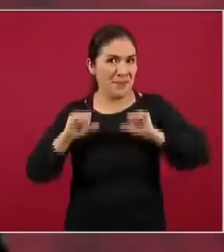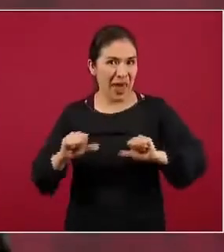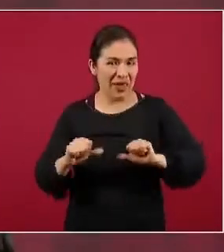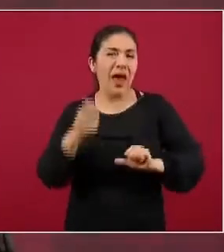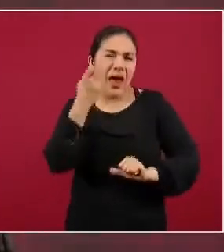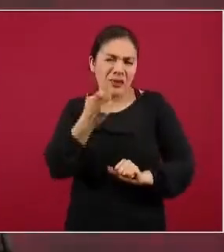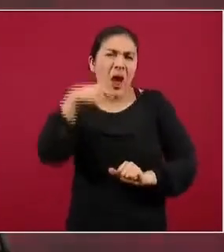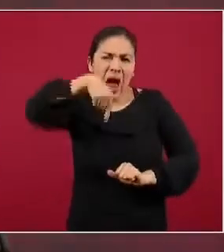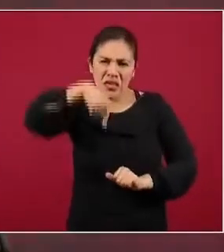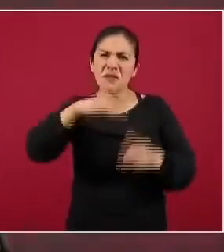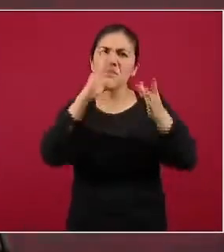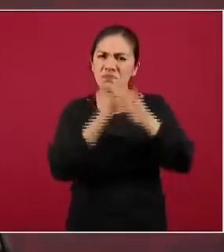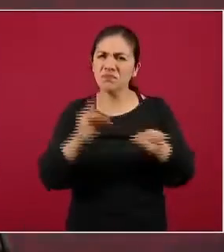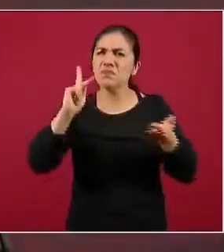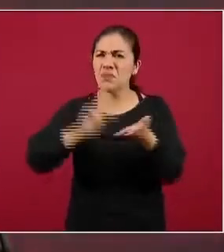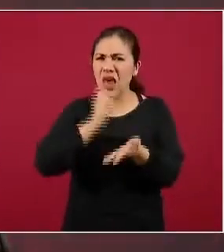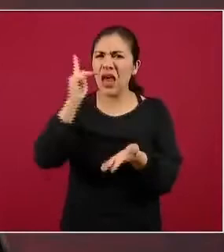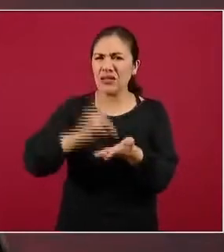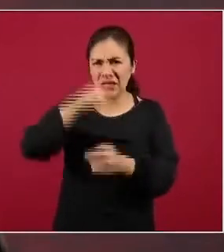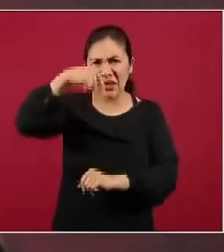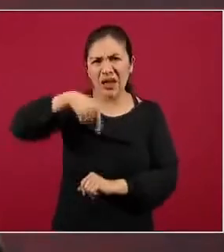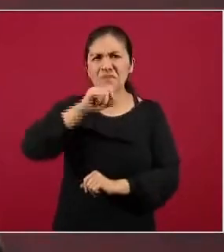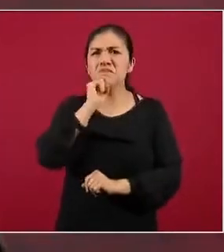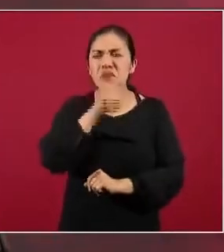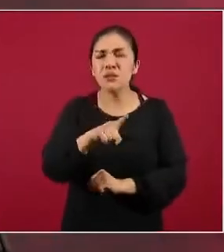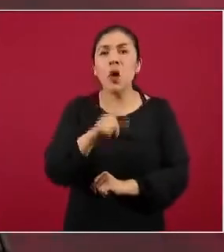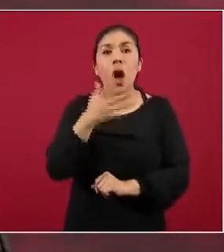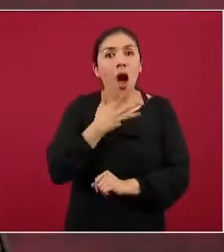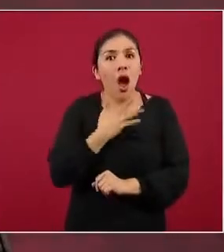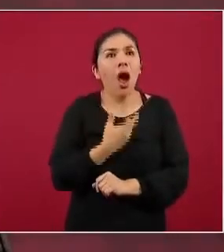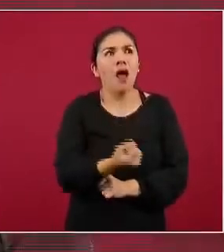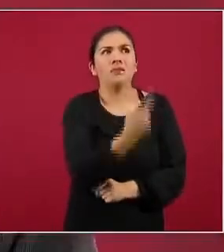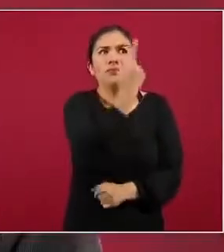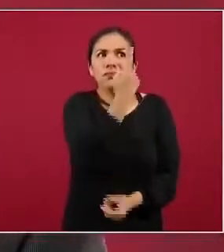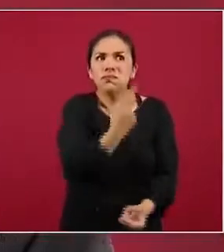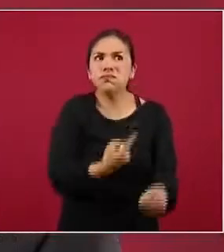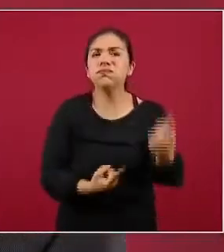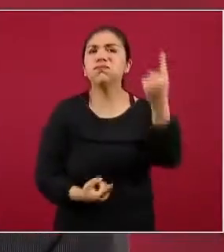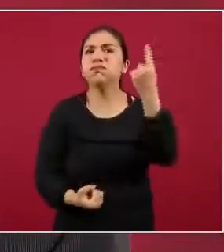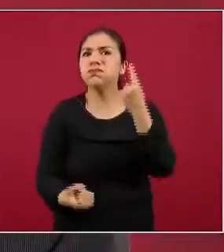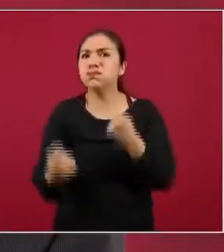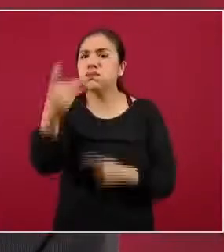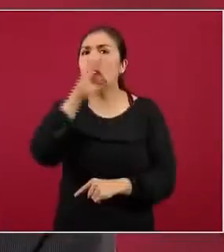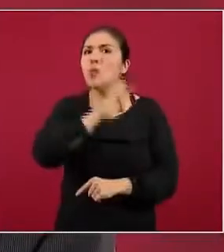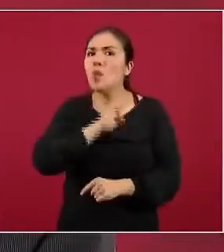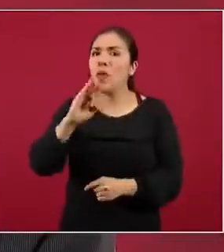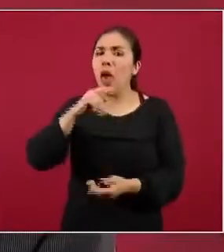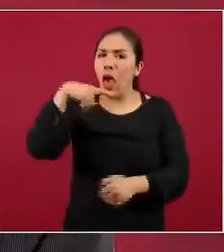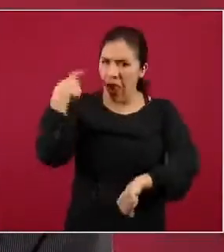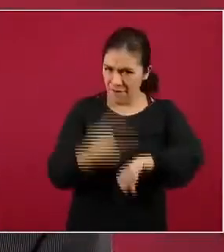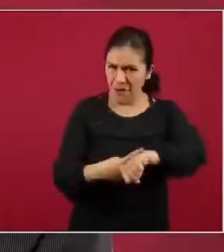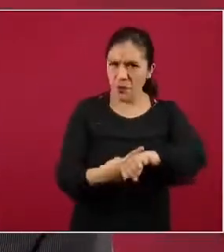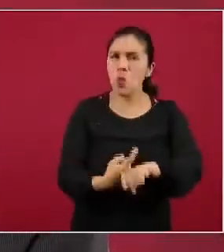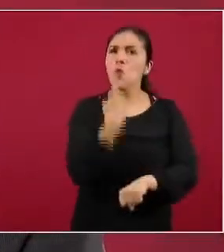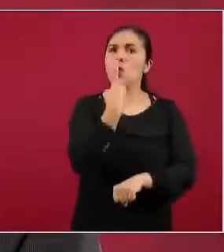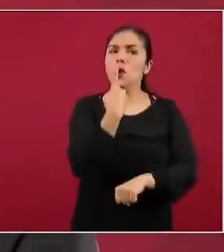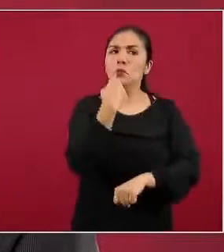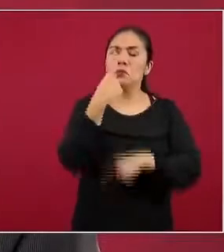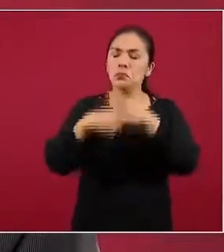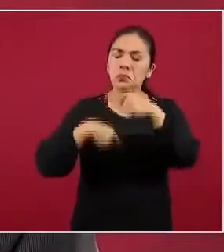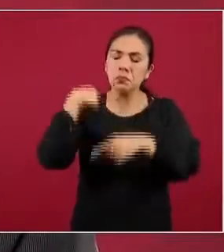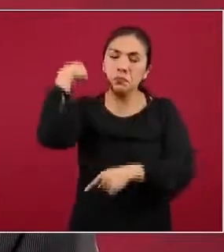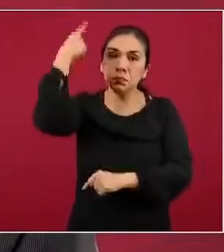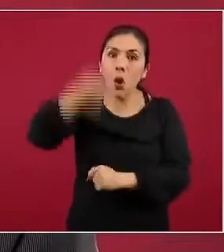hemos platicado en varias ocasiones, casos esporádicos de posibles reinfecciones,